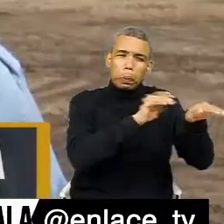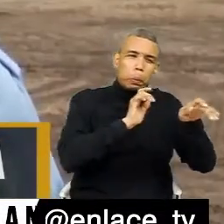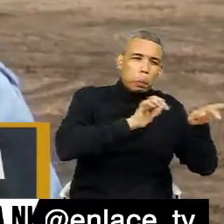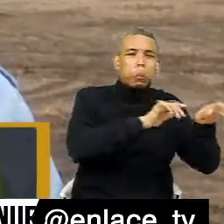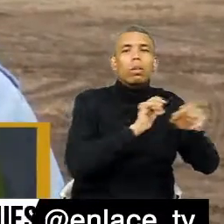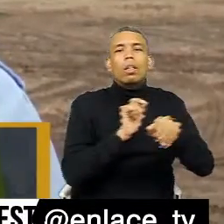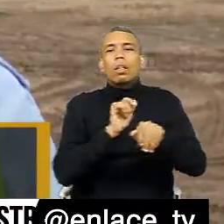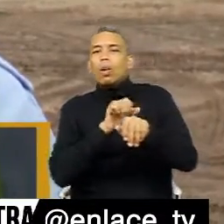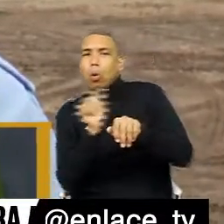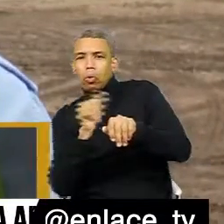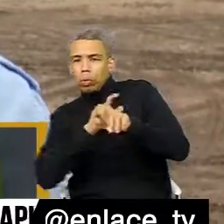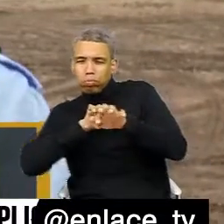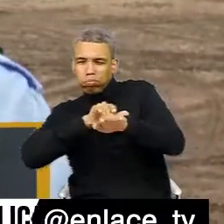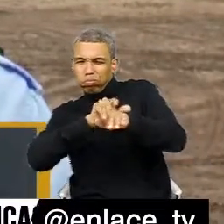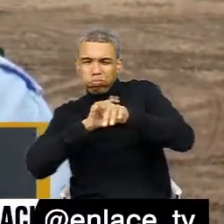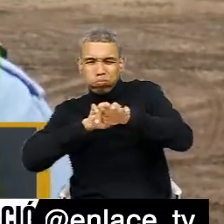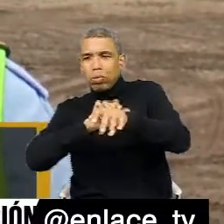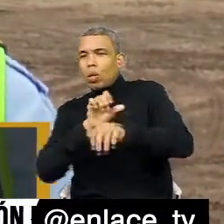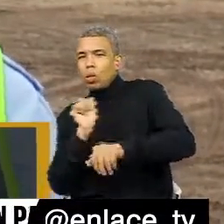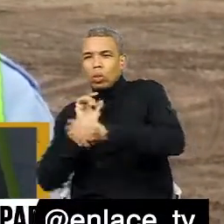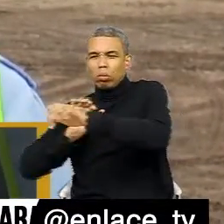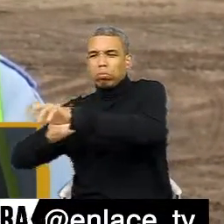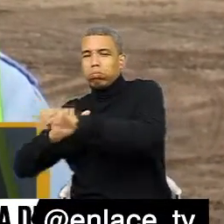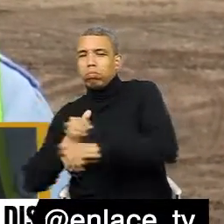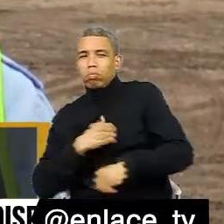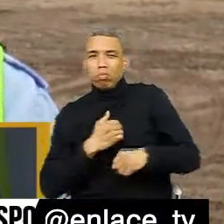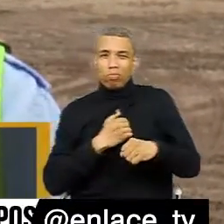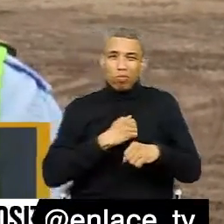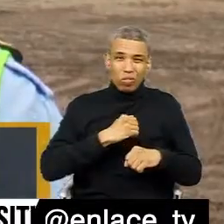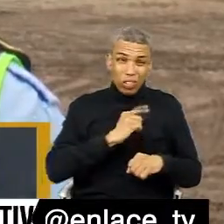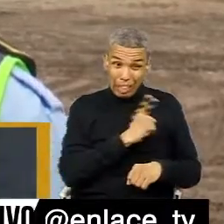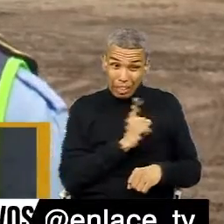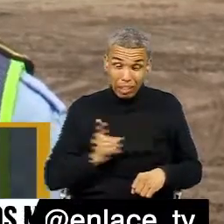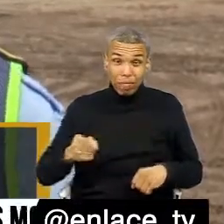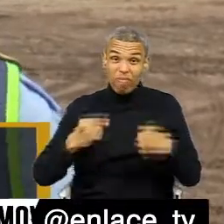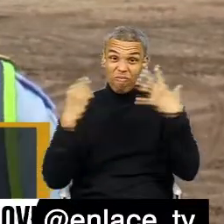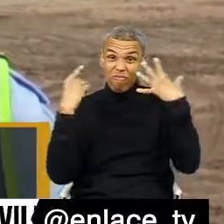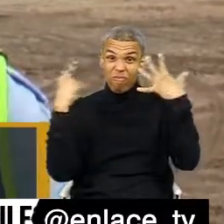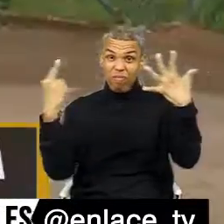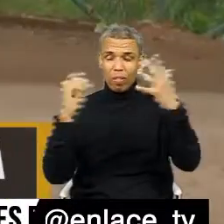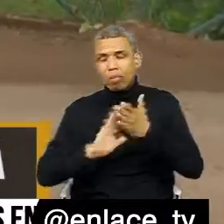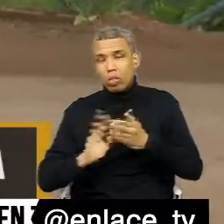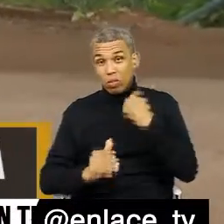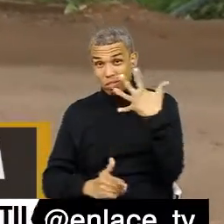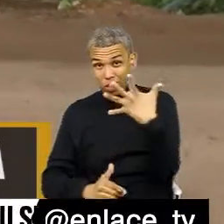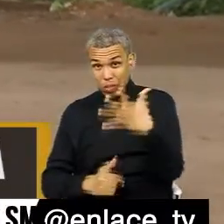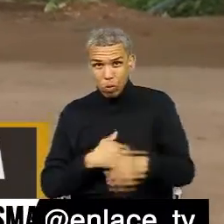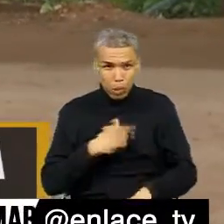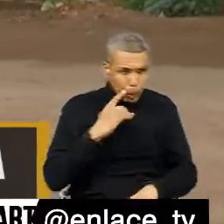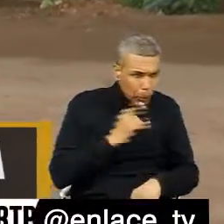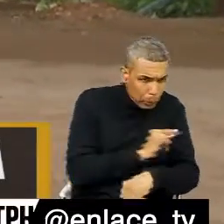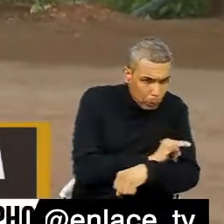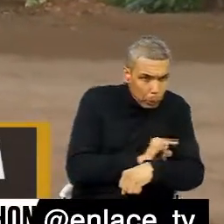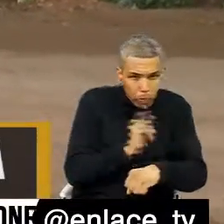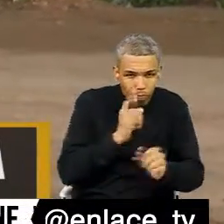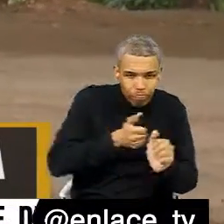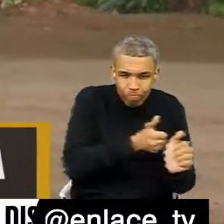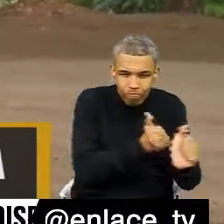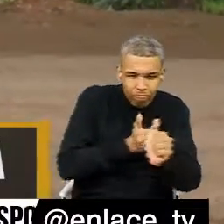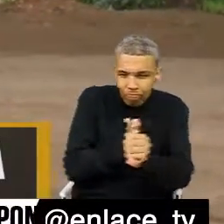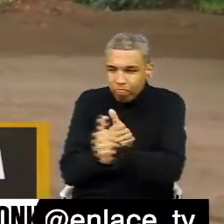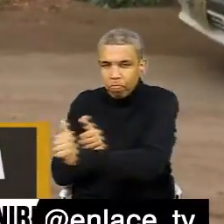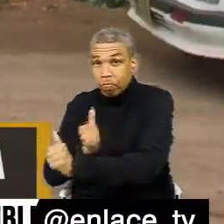Bueno, que mantengan esa actitud de la buena comprensión, de la obediencia con las autoridades, el